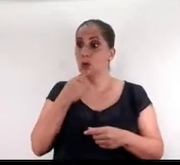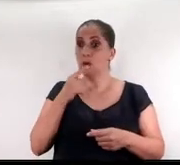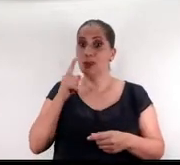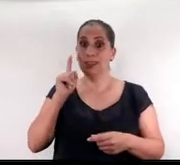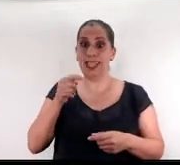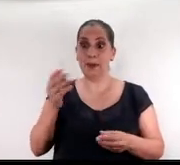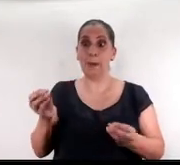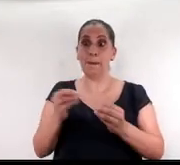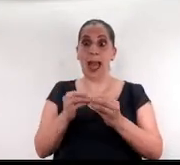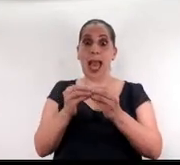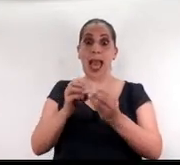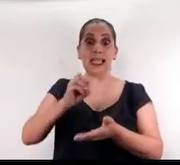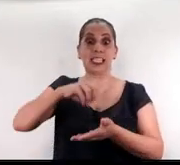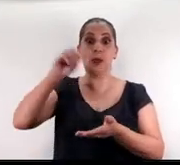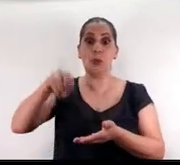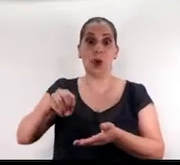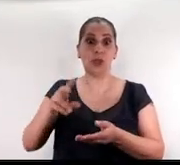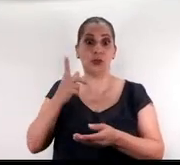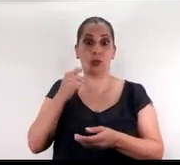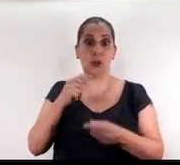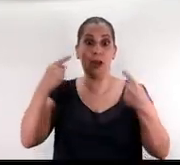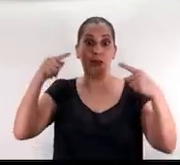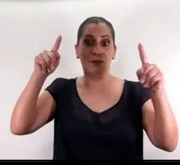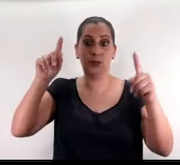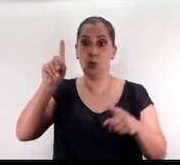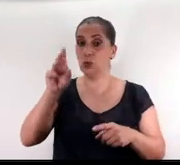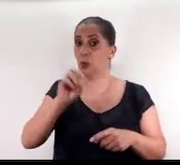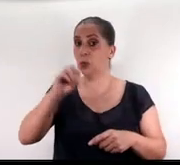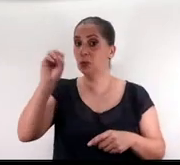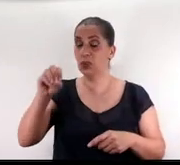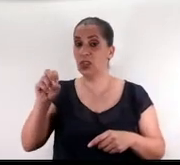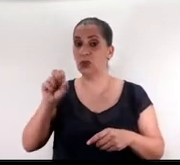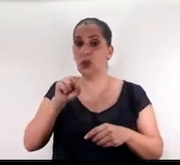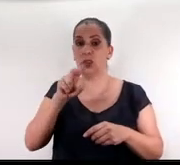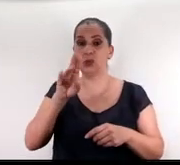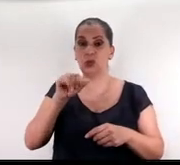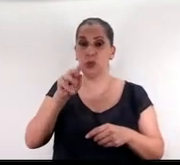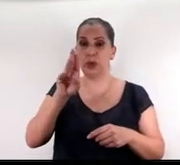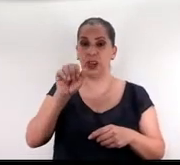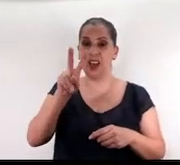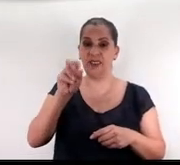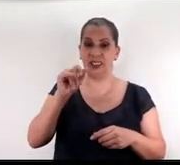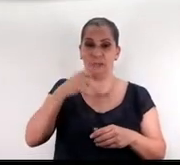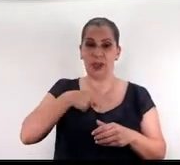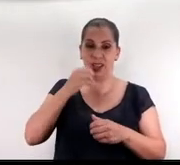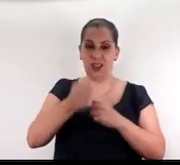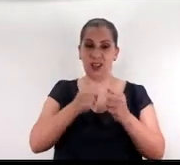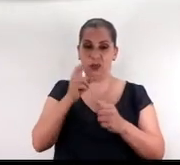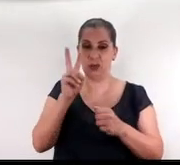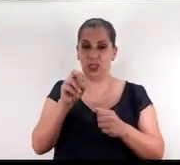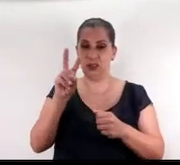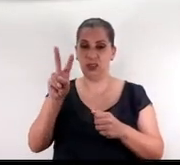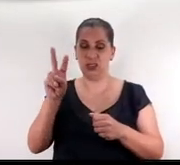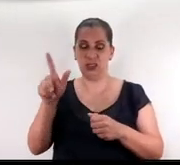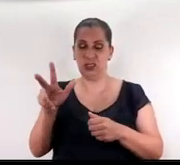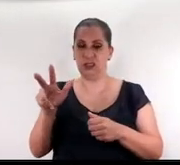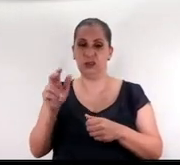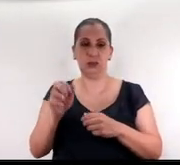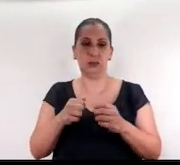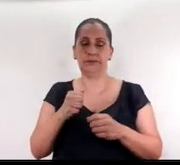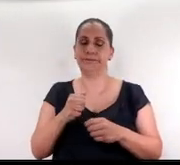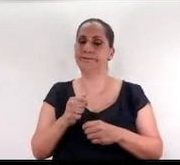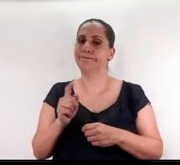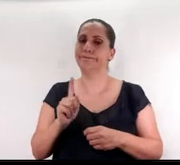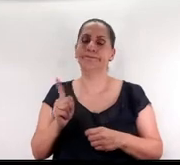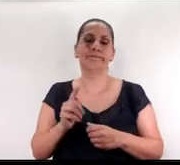impuestos para alcanzar la meta del 1% de superávit primario en el año 2023. De un 1%